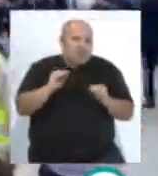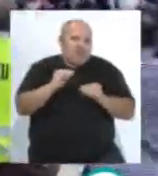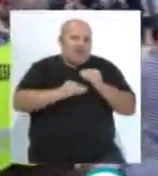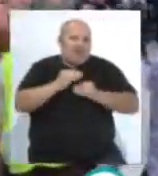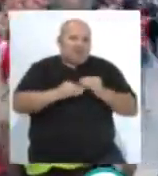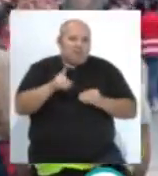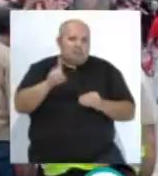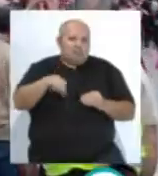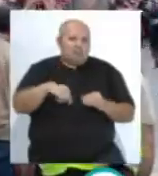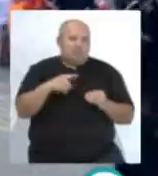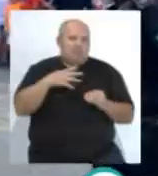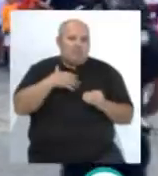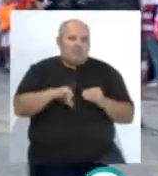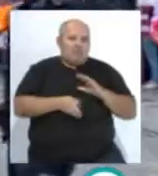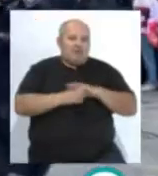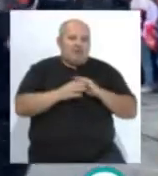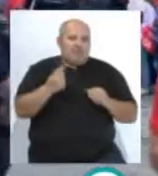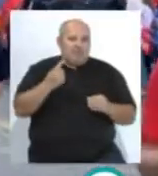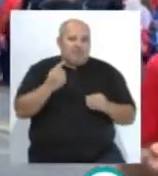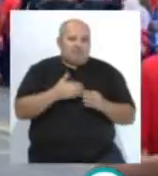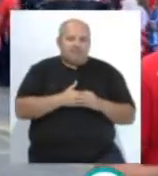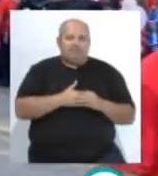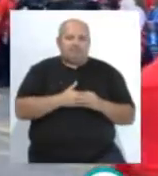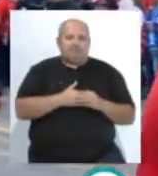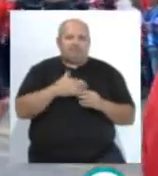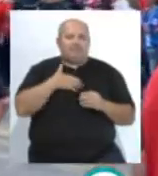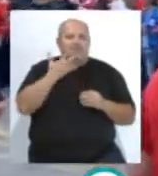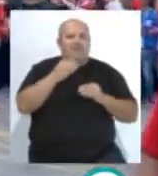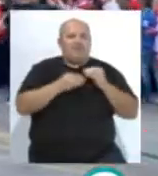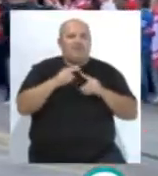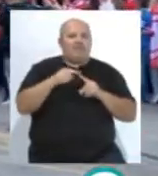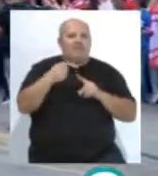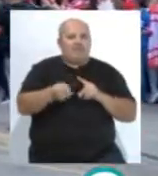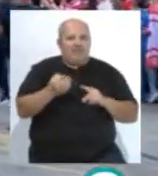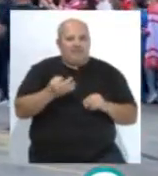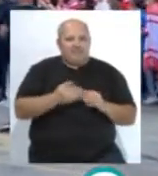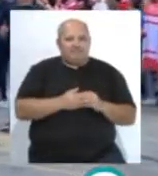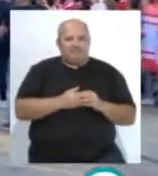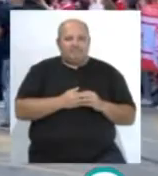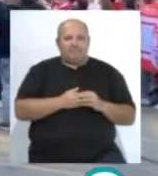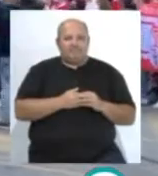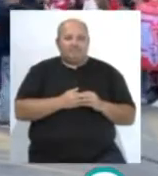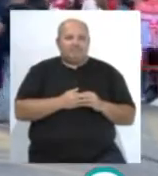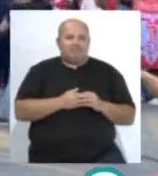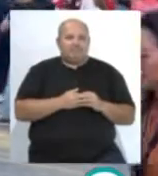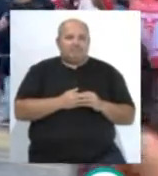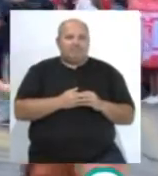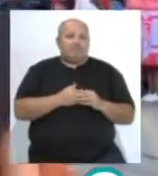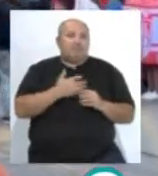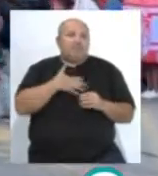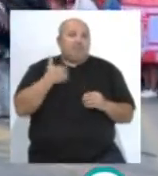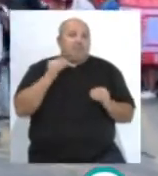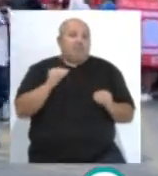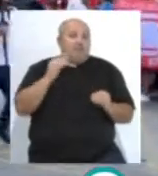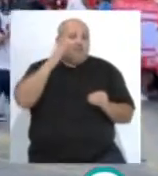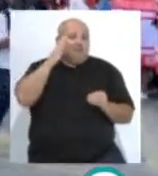celebre un posible ascenso. A mí me gustan las celebraciones después de... pero bueno, ¿quién quita